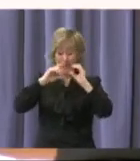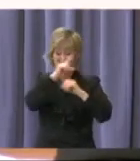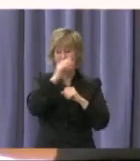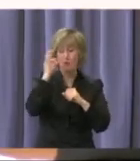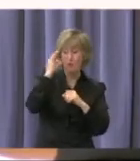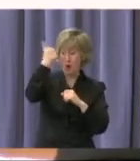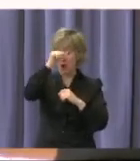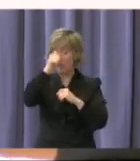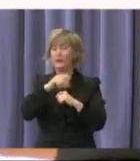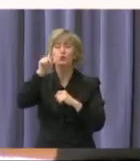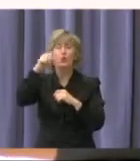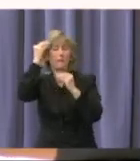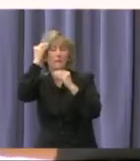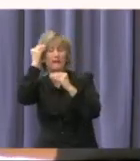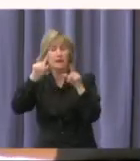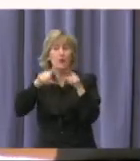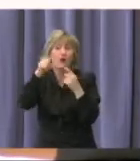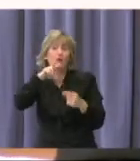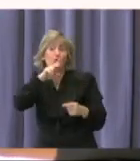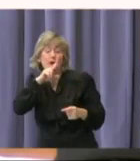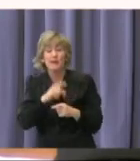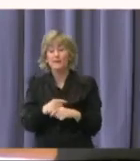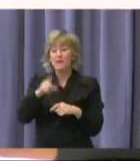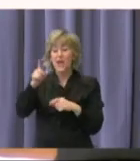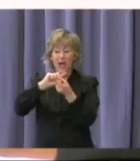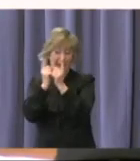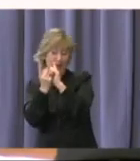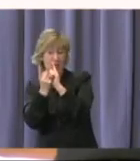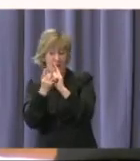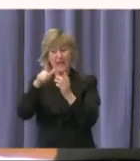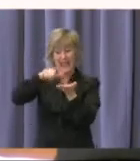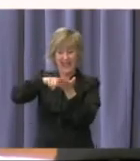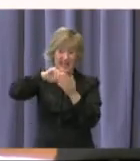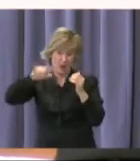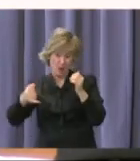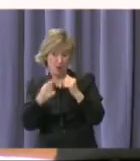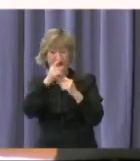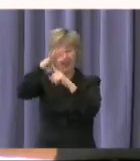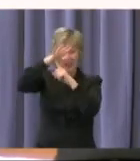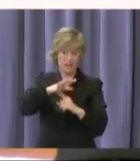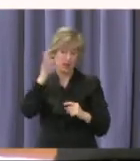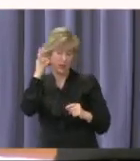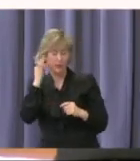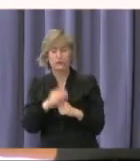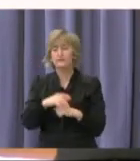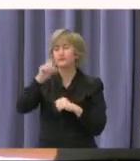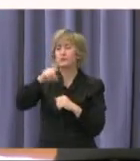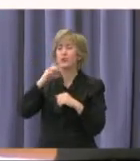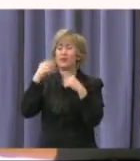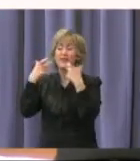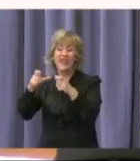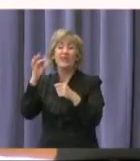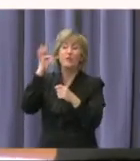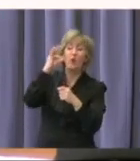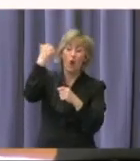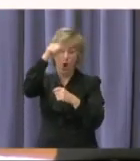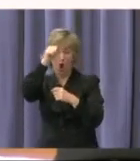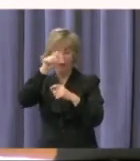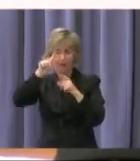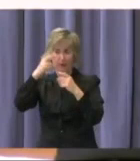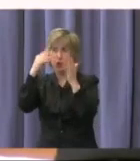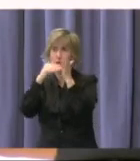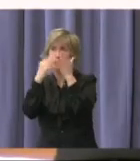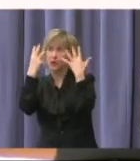guía didáctica que os acabo de comentar, Cambiar el lenguaje sexista, los medios de comunicación con mirada de género, en el año 2008,